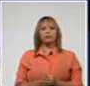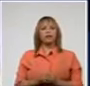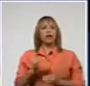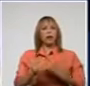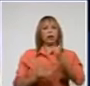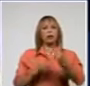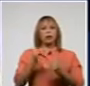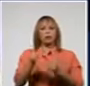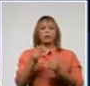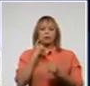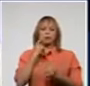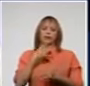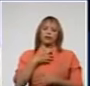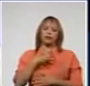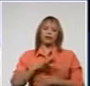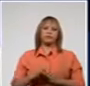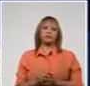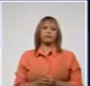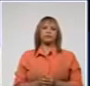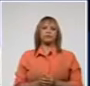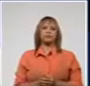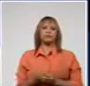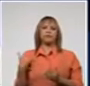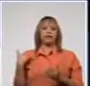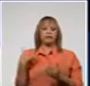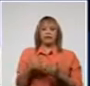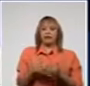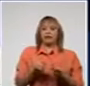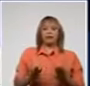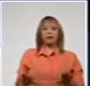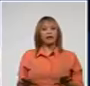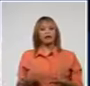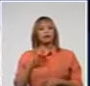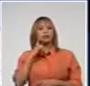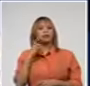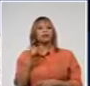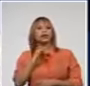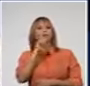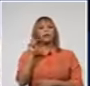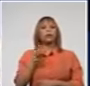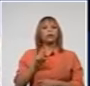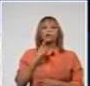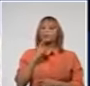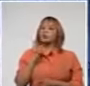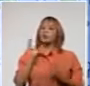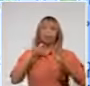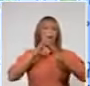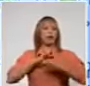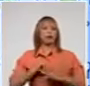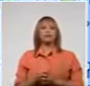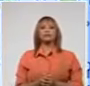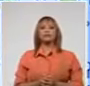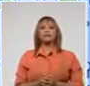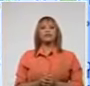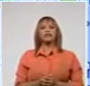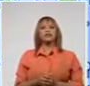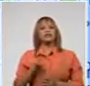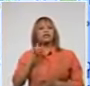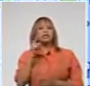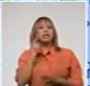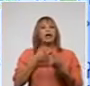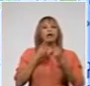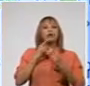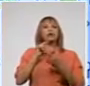vamos teniendo. Hasta aquí, Héctor Lamé, no sé si hay alguna pregunta. No tenemos preguntas para hoy, doctor, si usted tiene alguna última precisión.